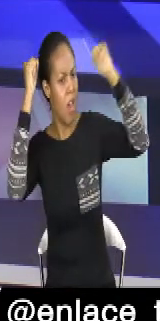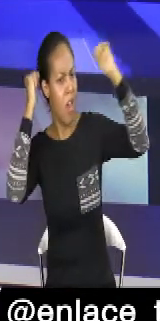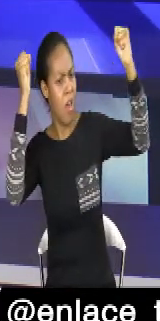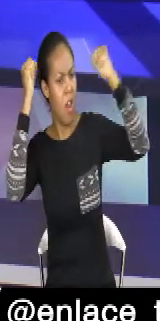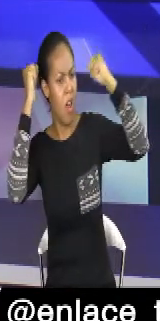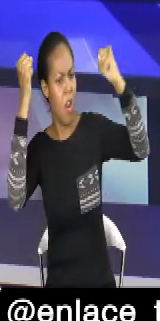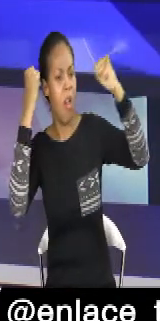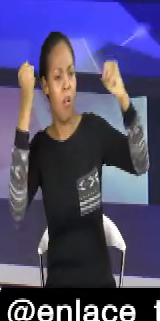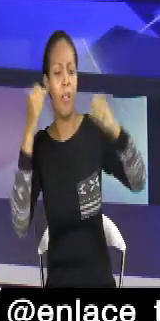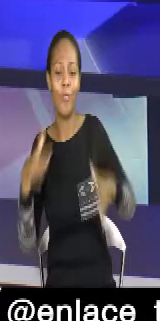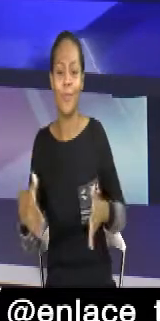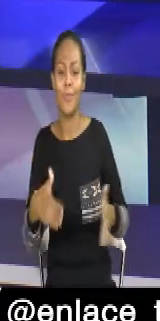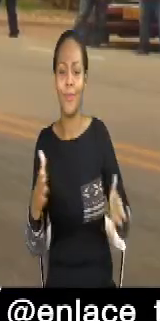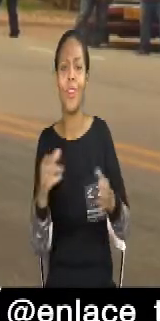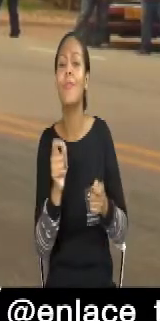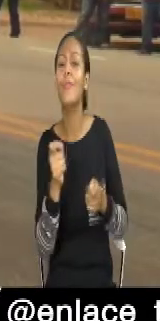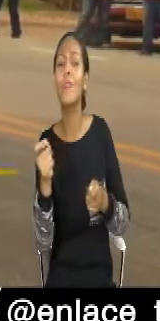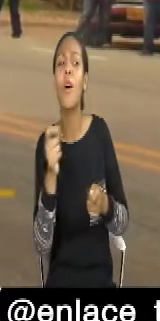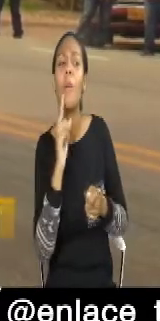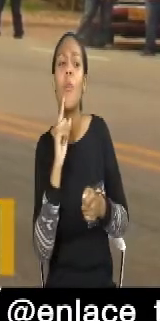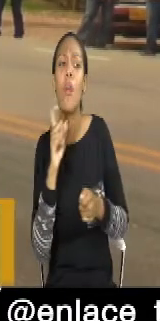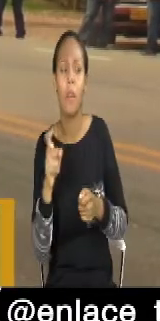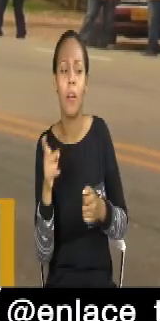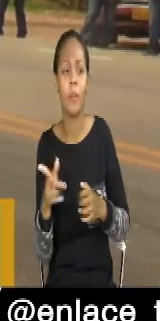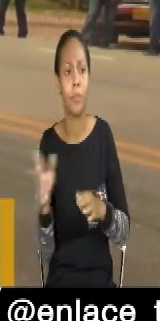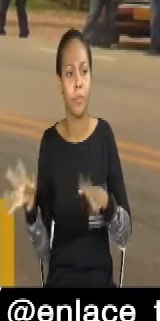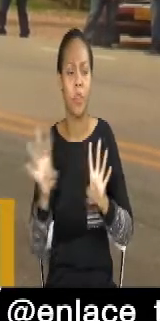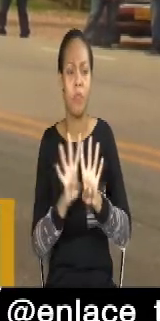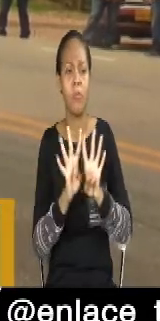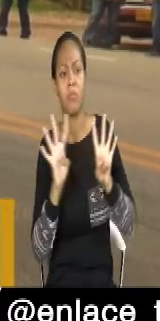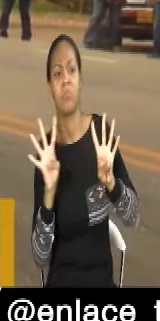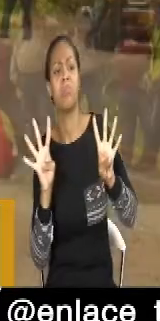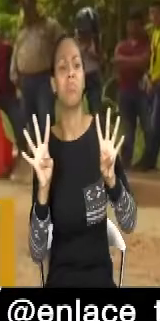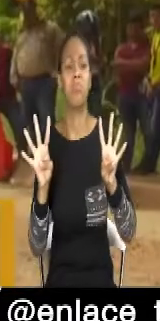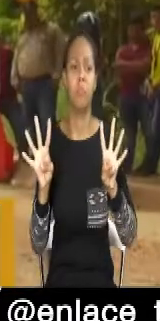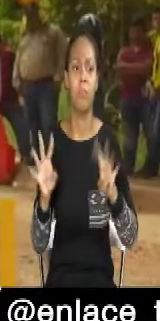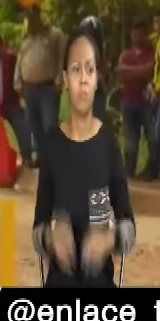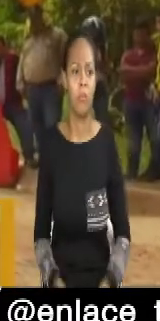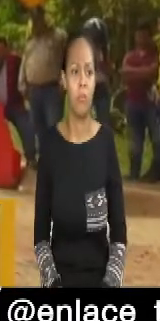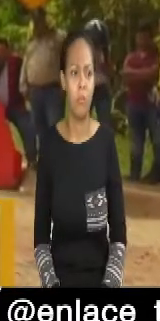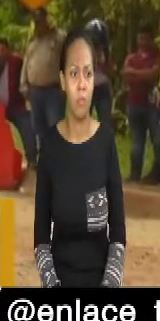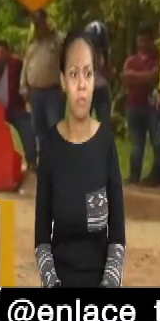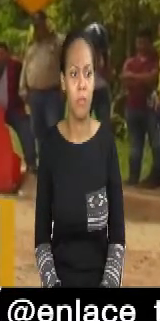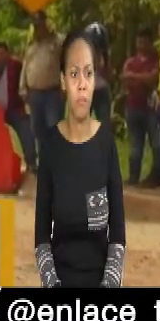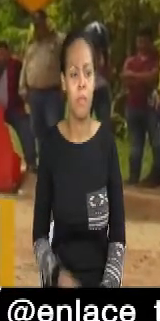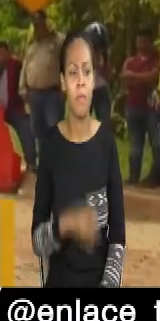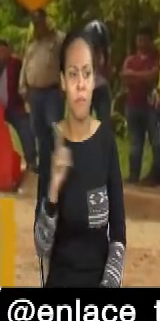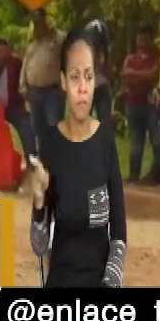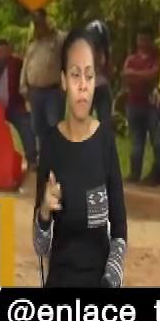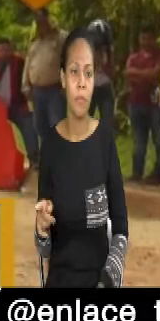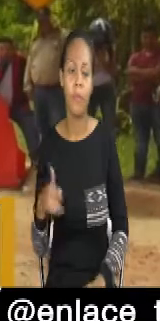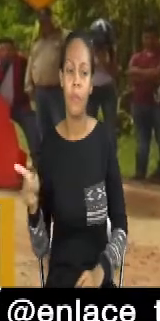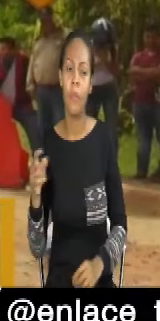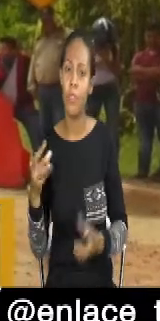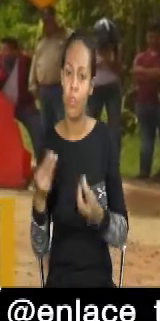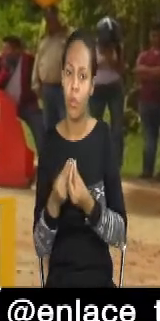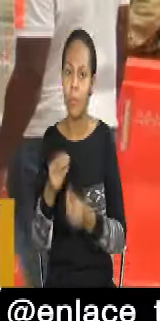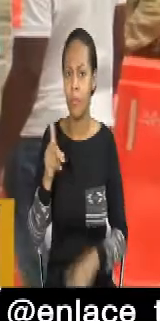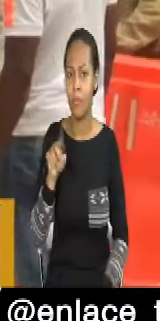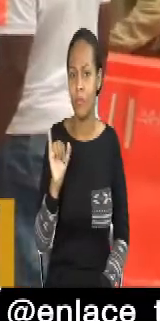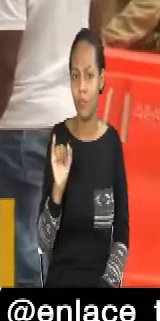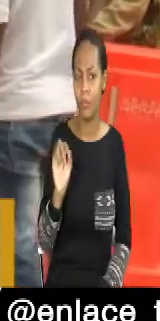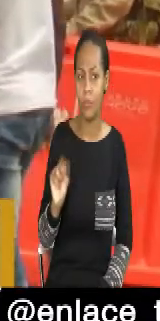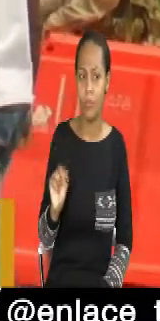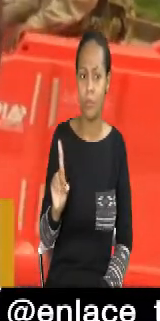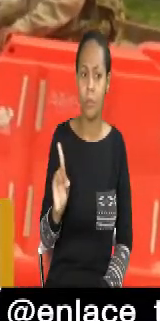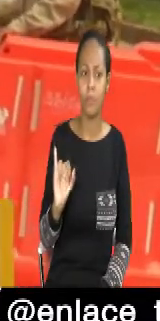de Bucaramanga. Trabajadores de la firma Mota Engil, afiliados a la agremiación sindical Sindis Petrol, reaccionaron ante las declaraciones